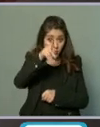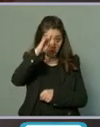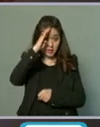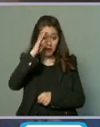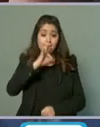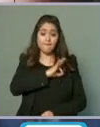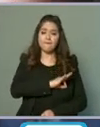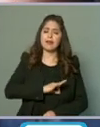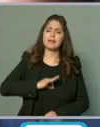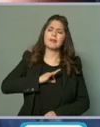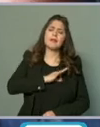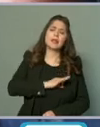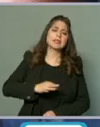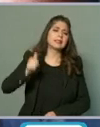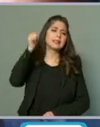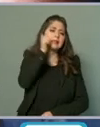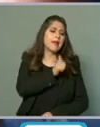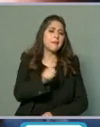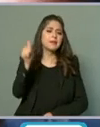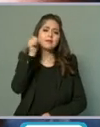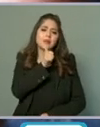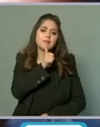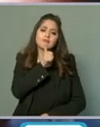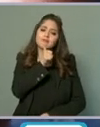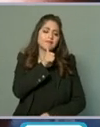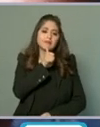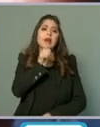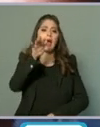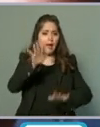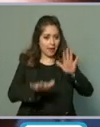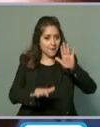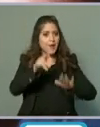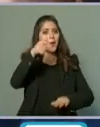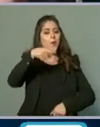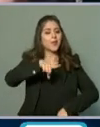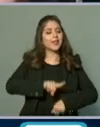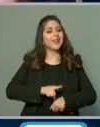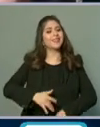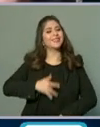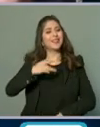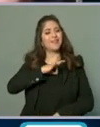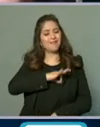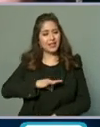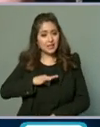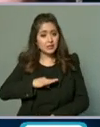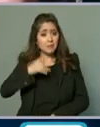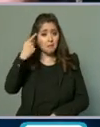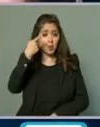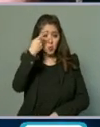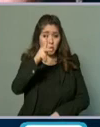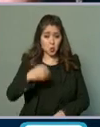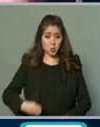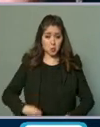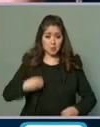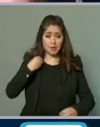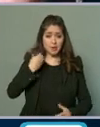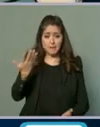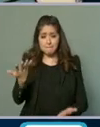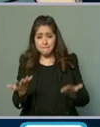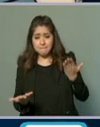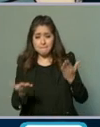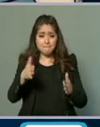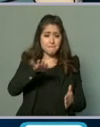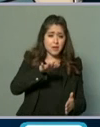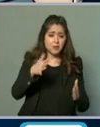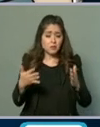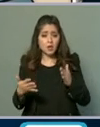feliz y siempre estoy feliz, ¿no? Claro. Todos tenemos momentos de felicidad, ¿no? Pero si tu vida es más o menos balanceada, yo normalmente valoro 5 áreas en las